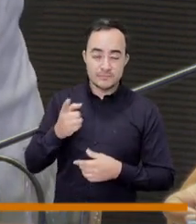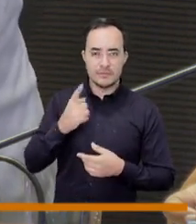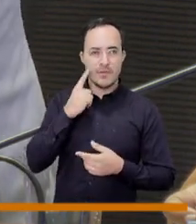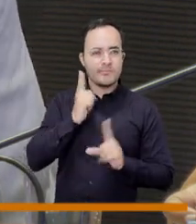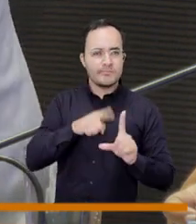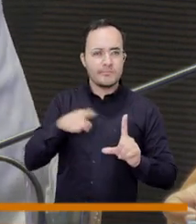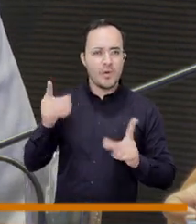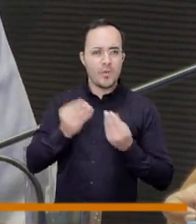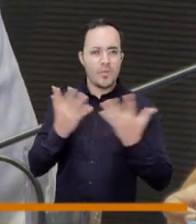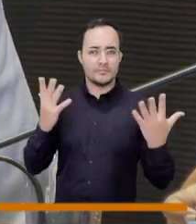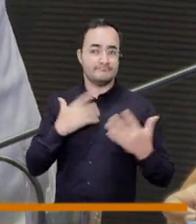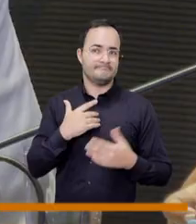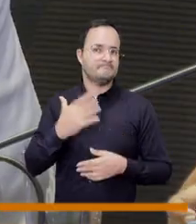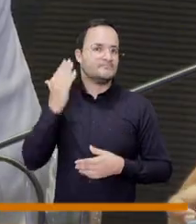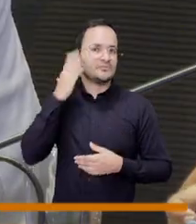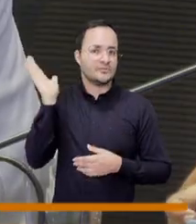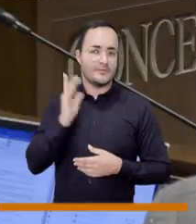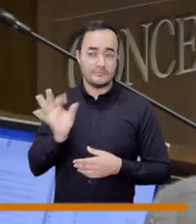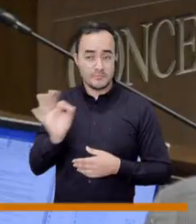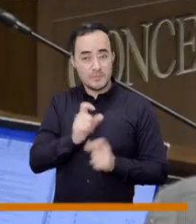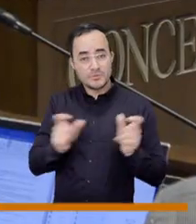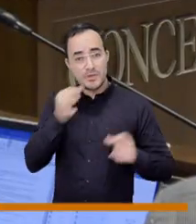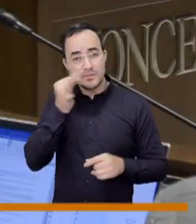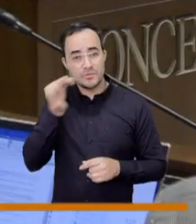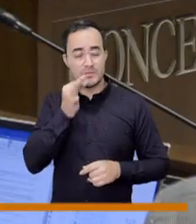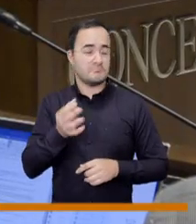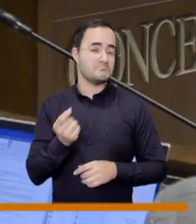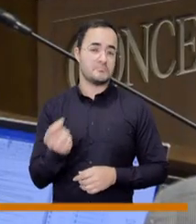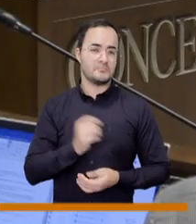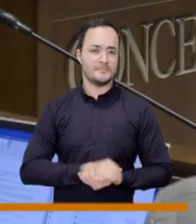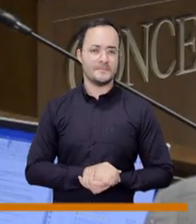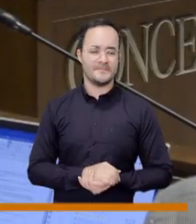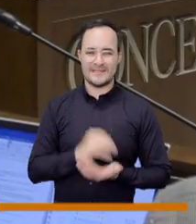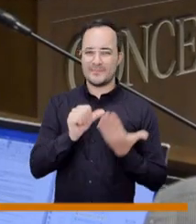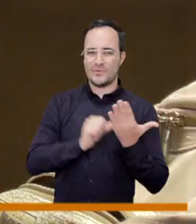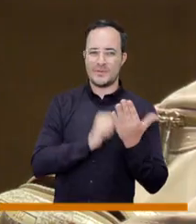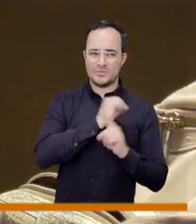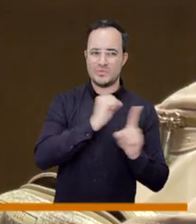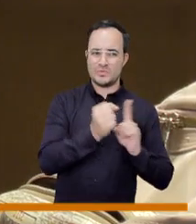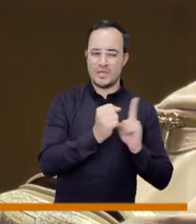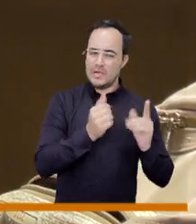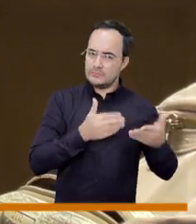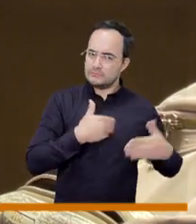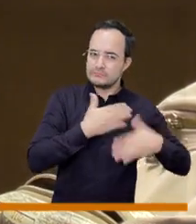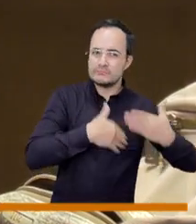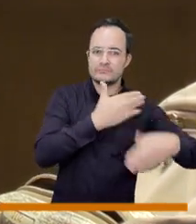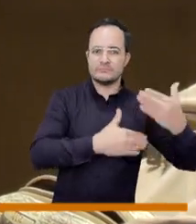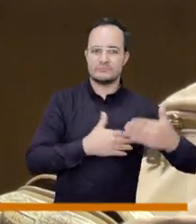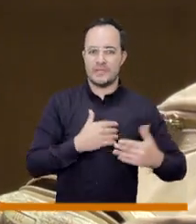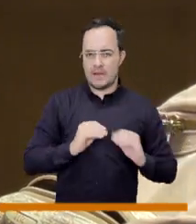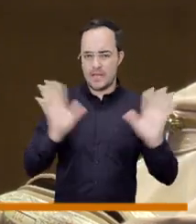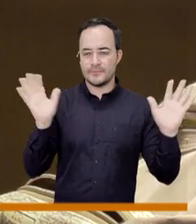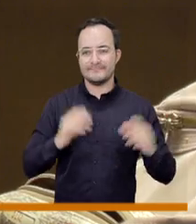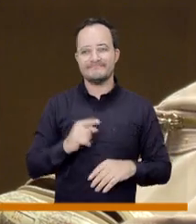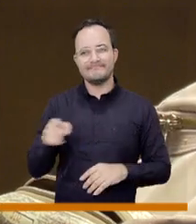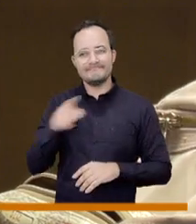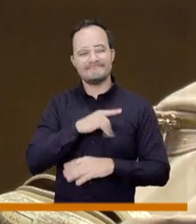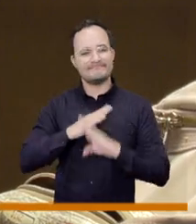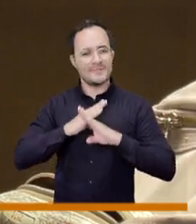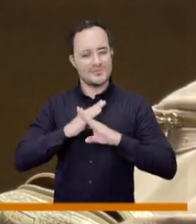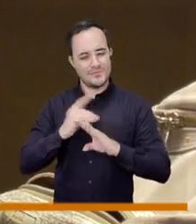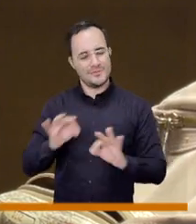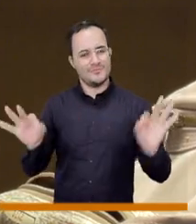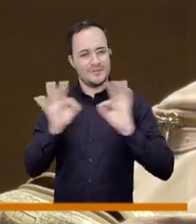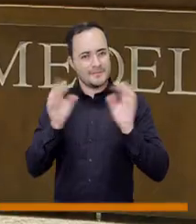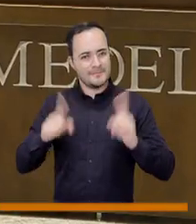Porque Lamentablemente la gente no denuncia no es dejar los programas sociales de lado la prevención y el acompañamiento son esenciales